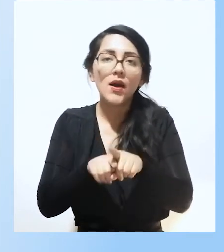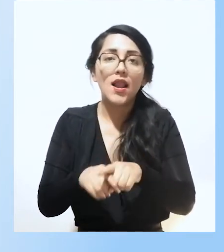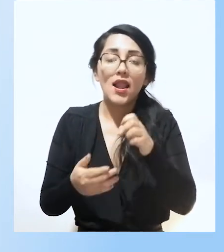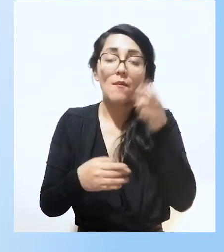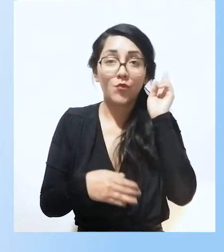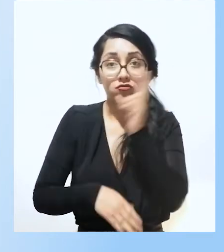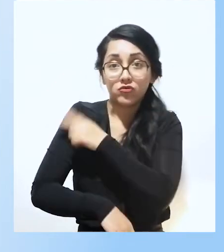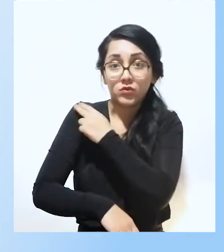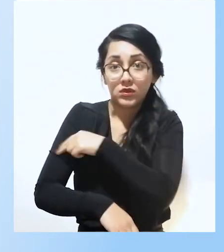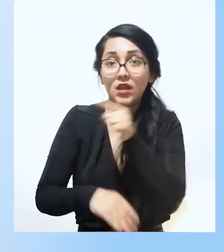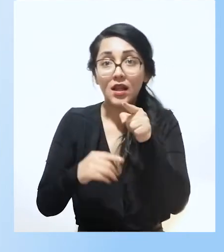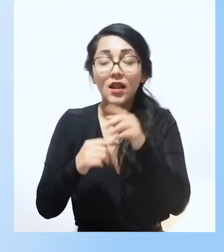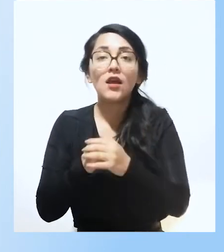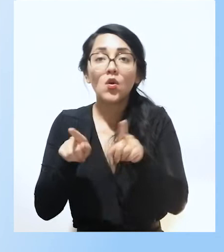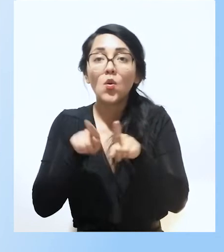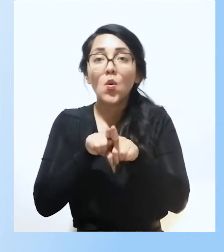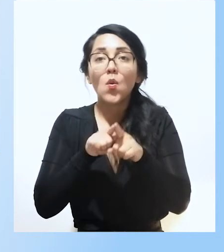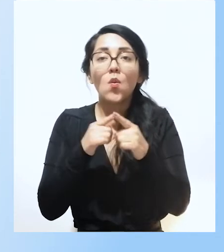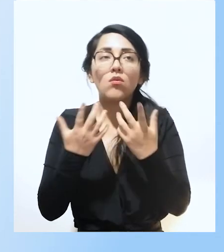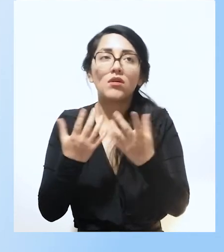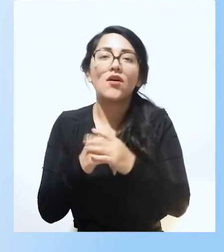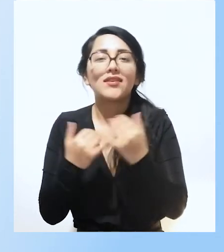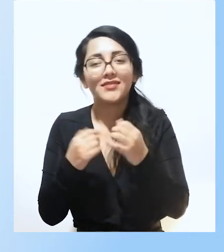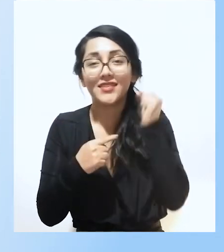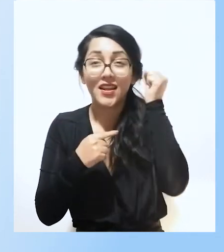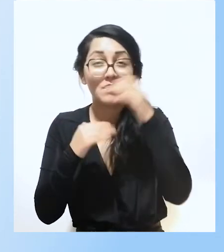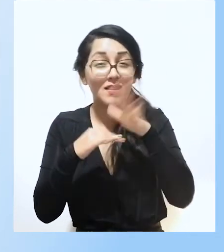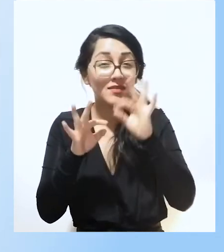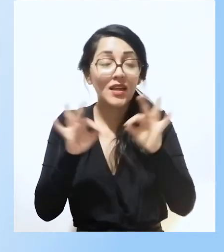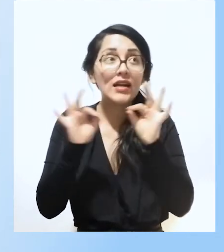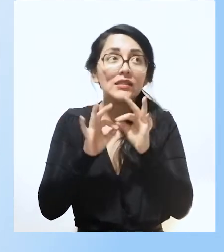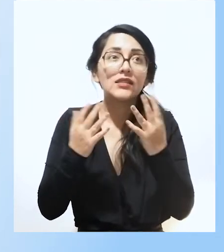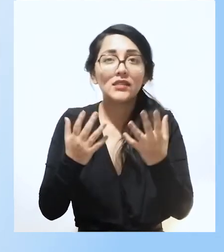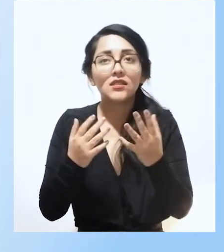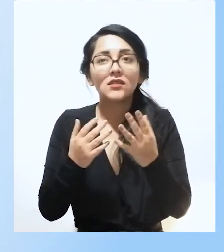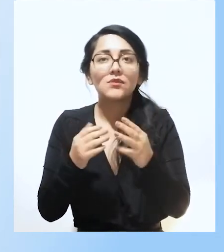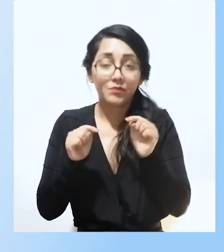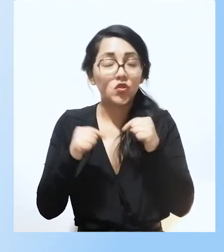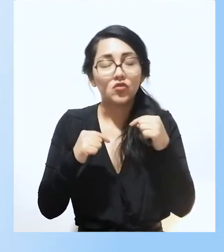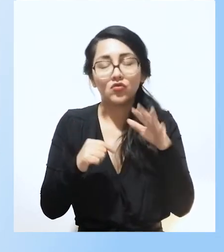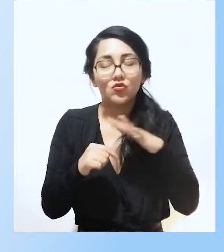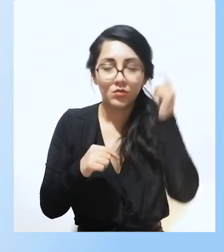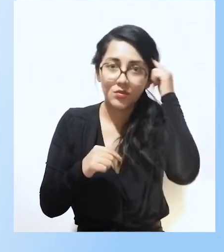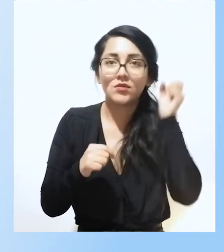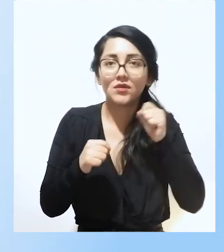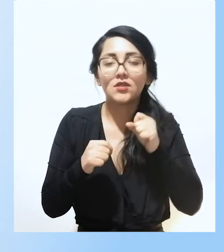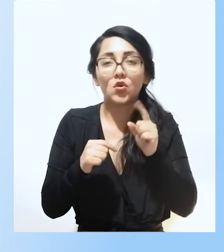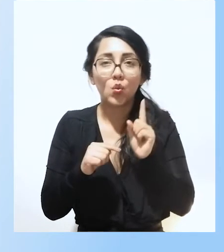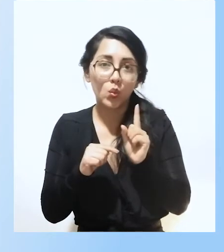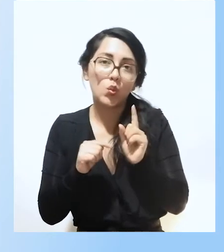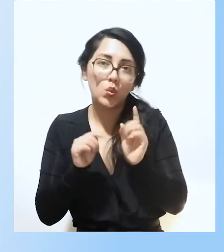por supuesto, no digo que sea el derecho más importante, para nosotros uno de los más, pero no es el más.